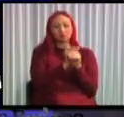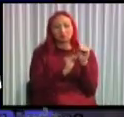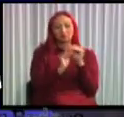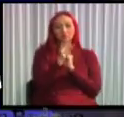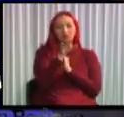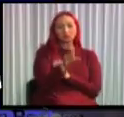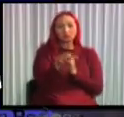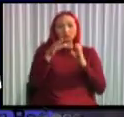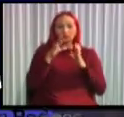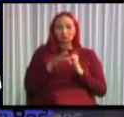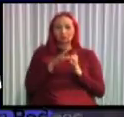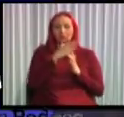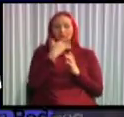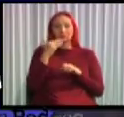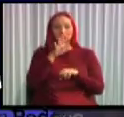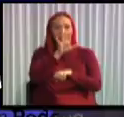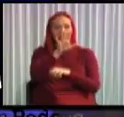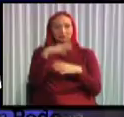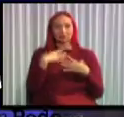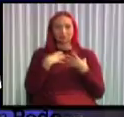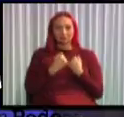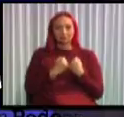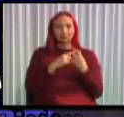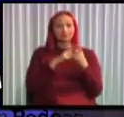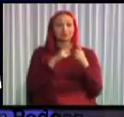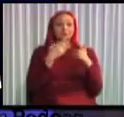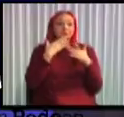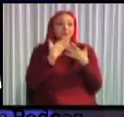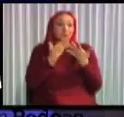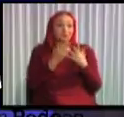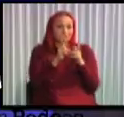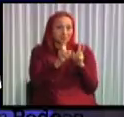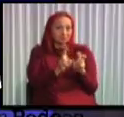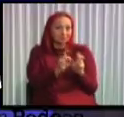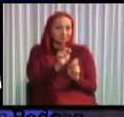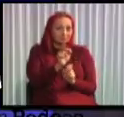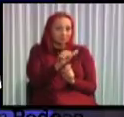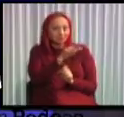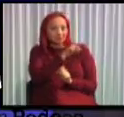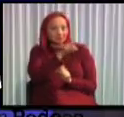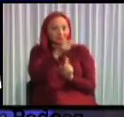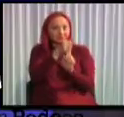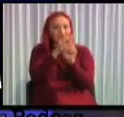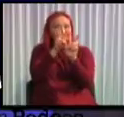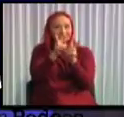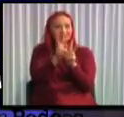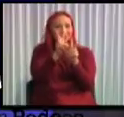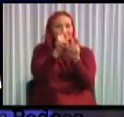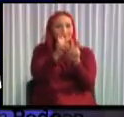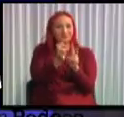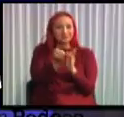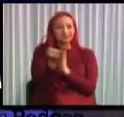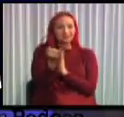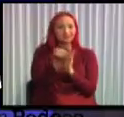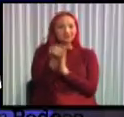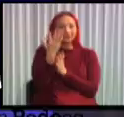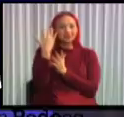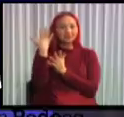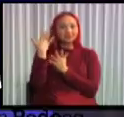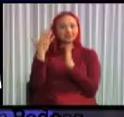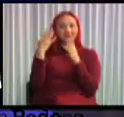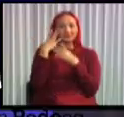su cuerpo y mejorar su salud. Así es que analizar un poco este tema y analizar un poco